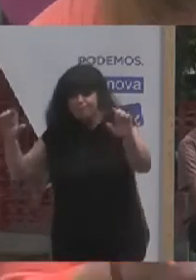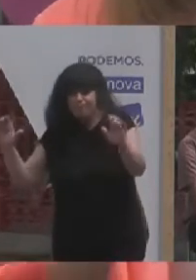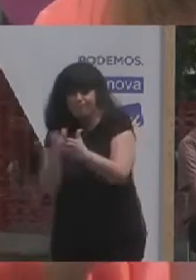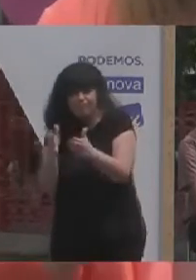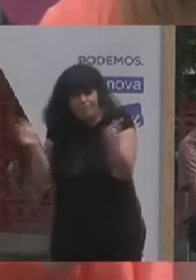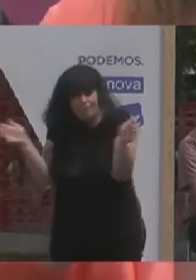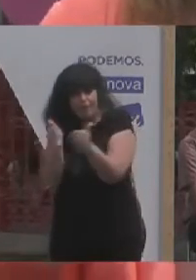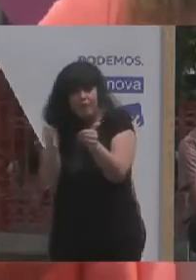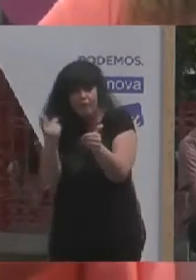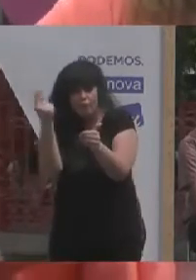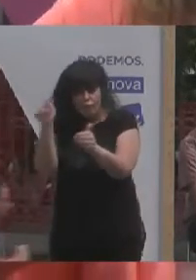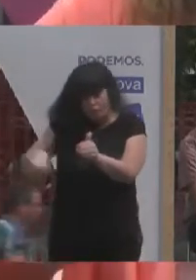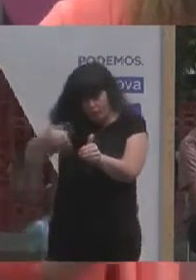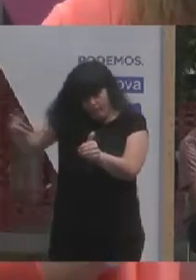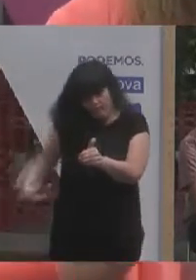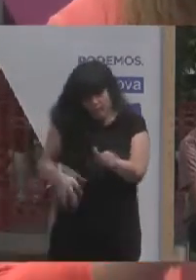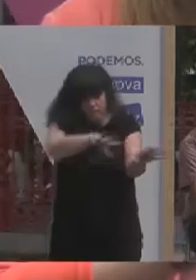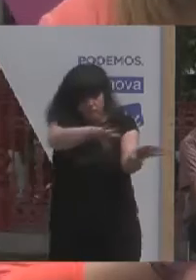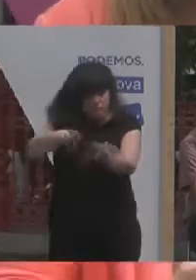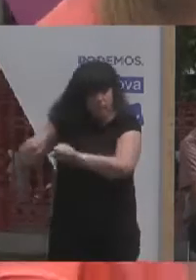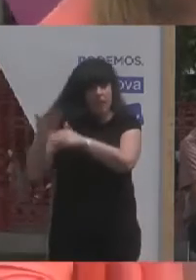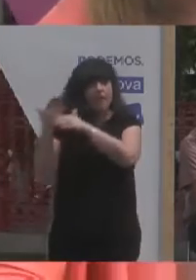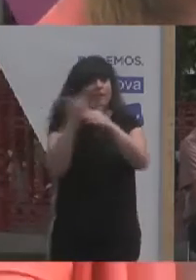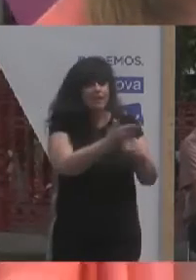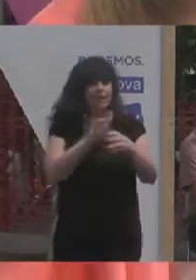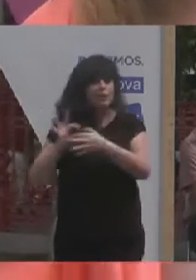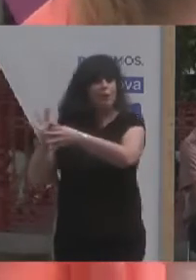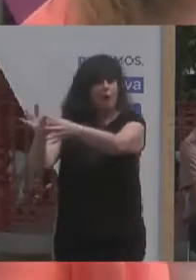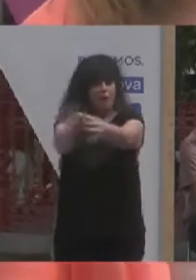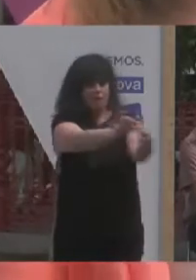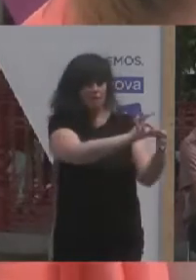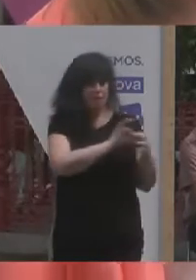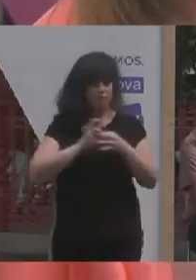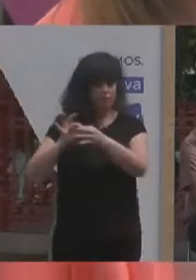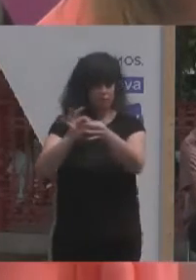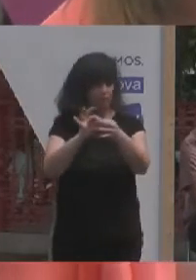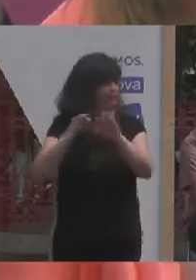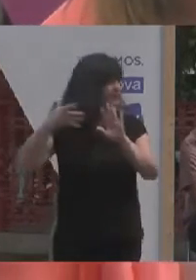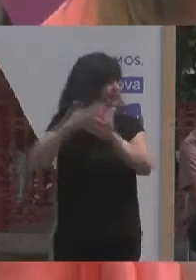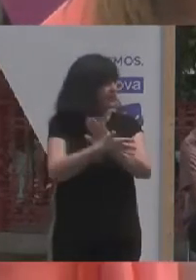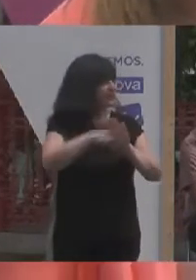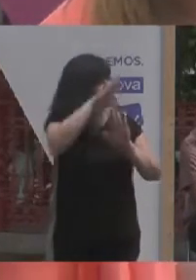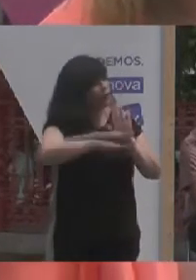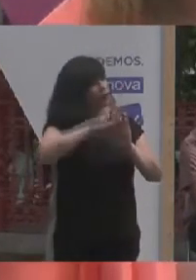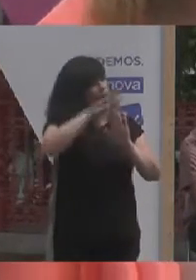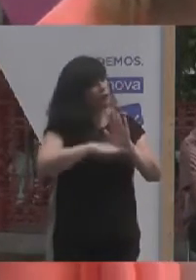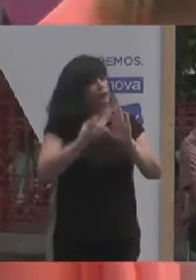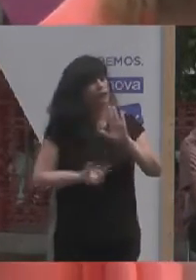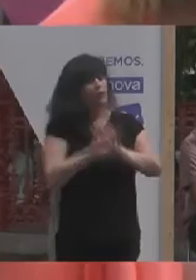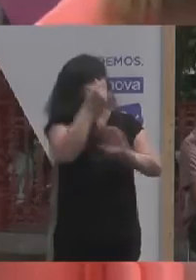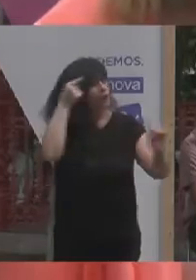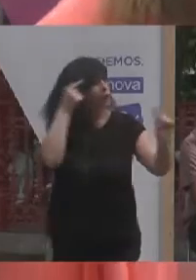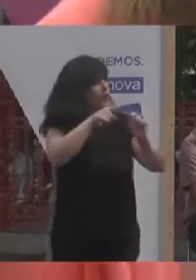inmensa maioría de xentes en asalariados e que, por lo tanto, creaba as condiciones para un modelo distinto